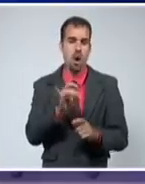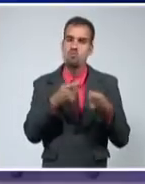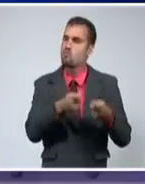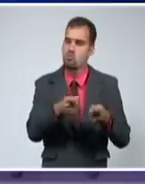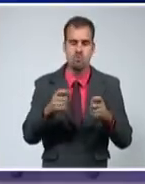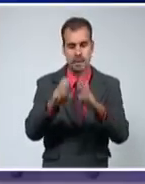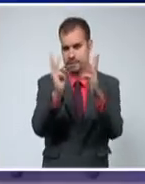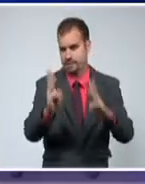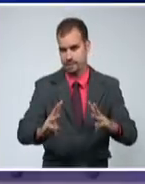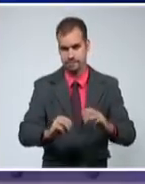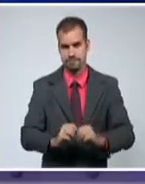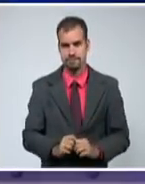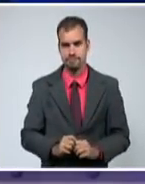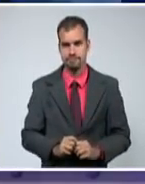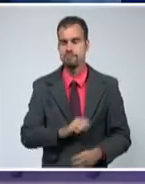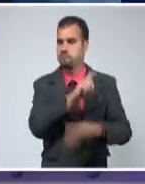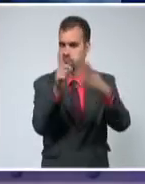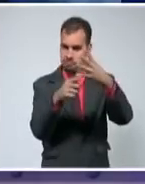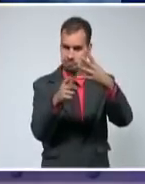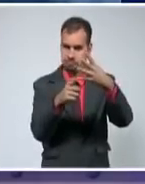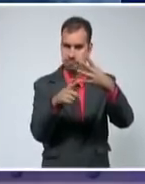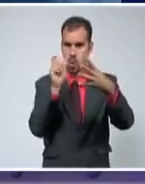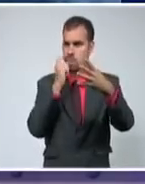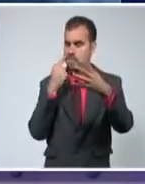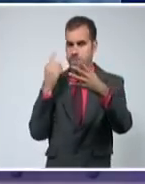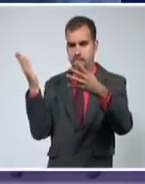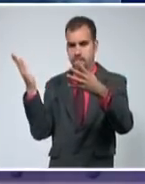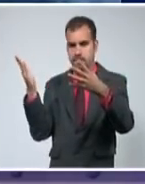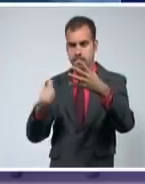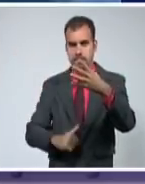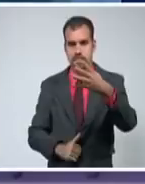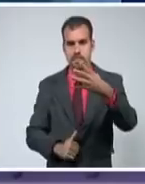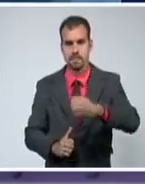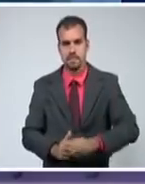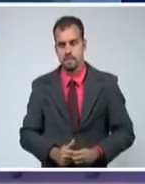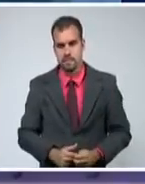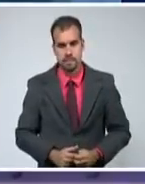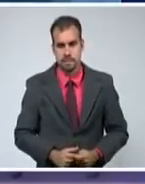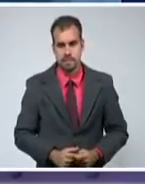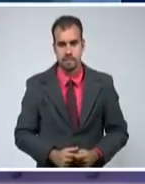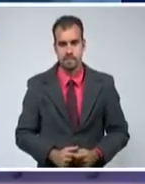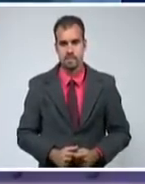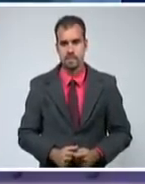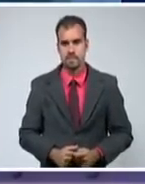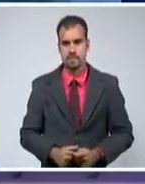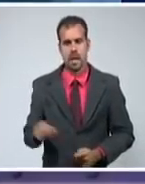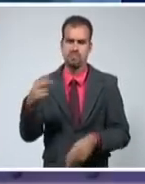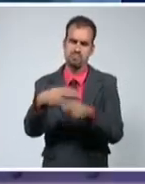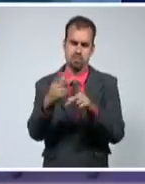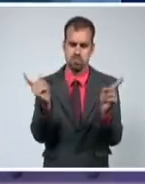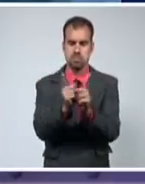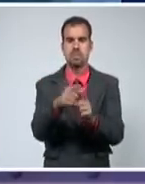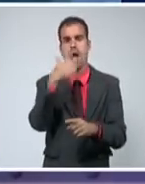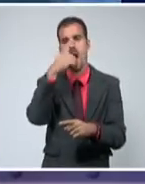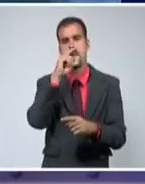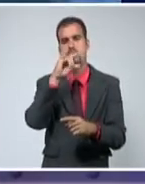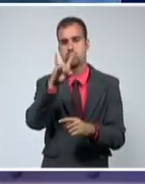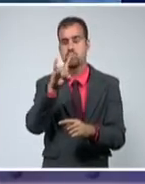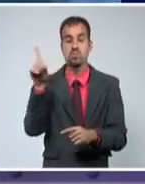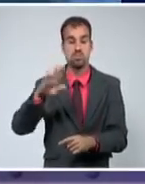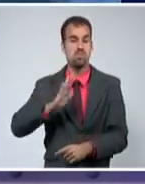otro nivel alexander tamayo forma en conocido como abu integrante también de la